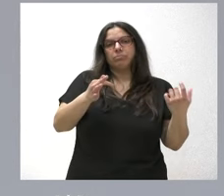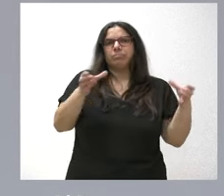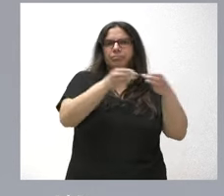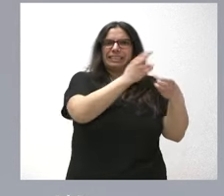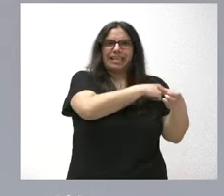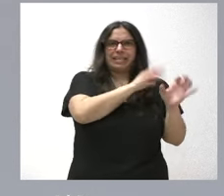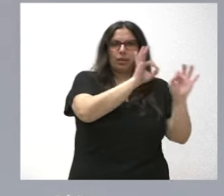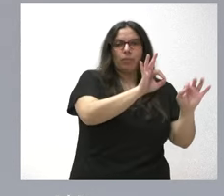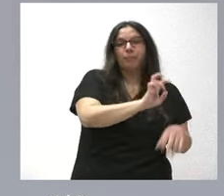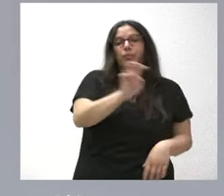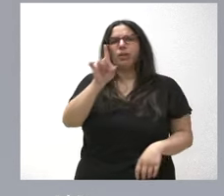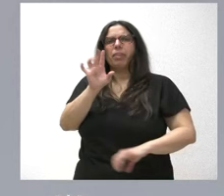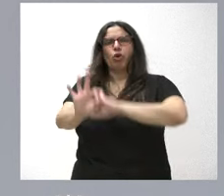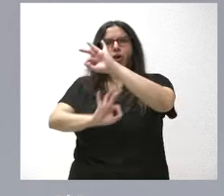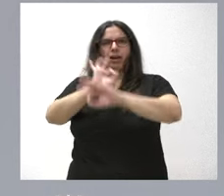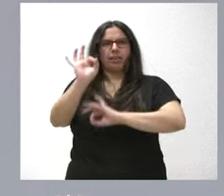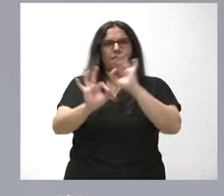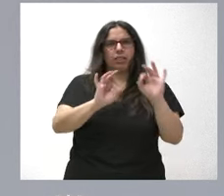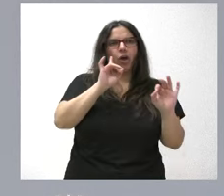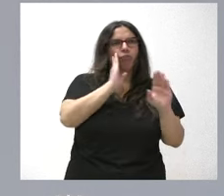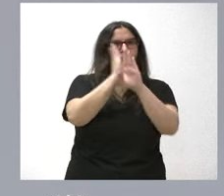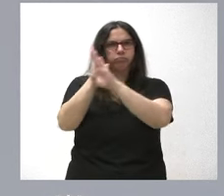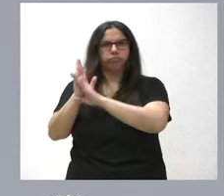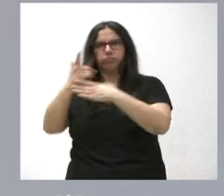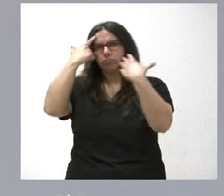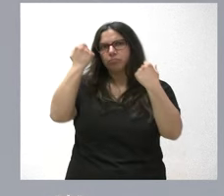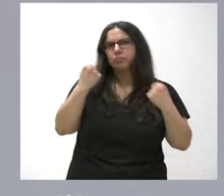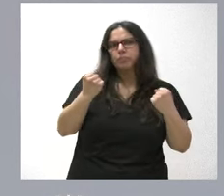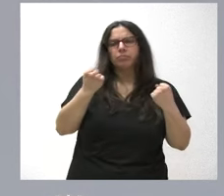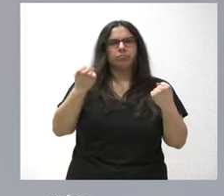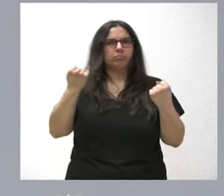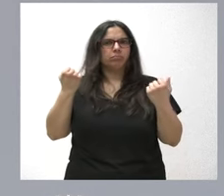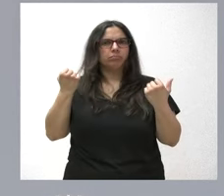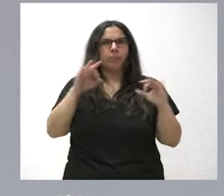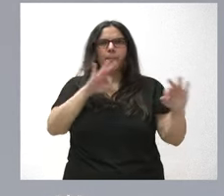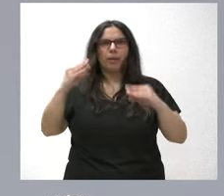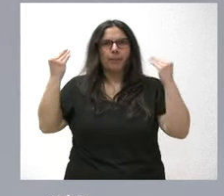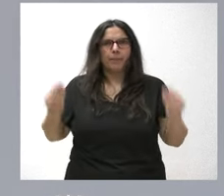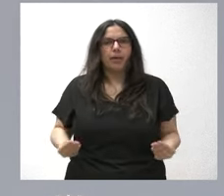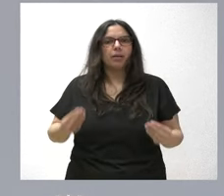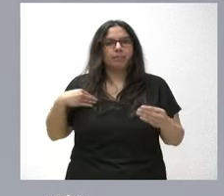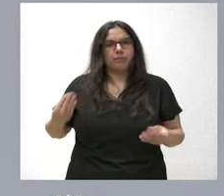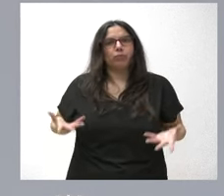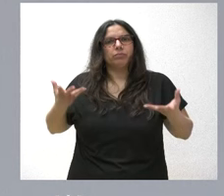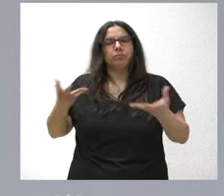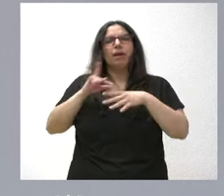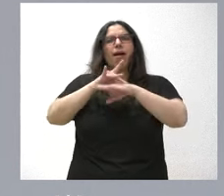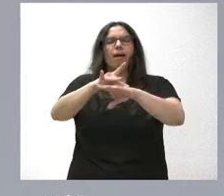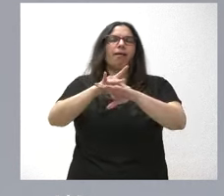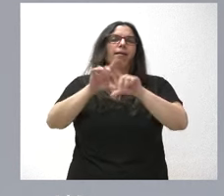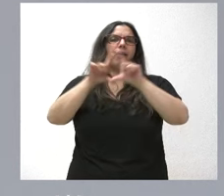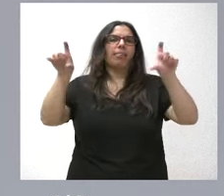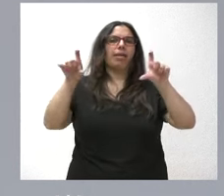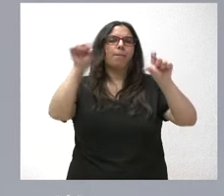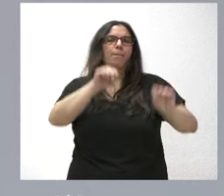un dispositivo logístico especializado y preparado a tal fin, proporcionado por la Agencia de Protección Civil y Emergencias